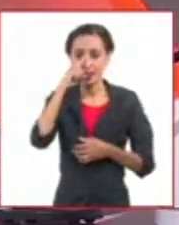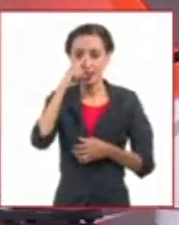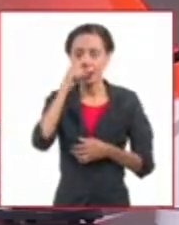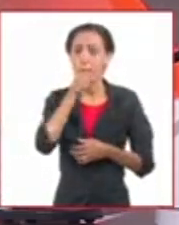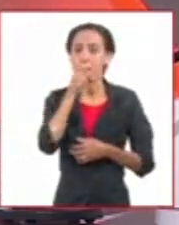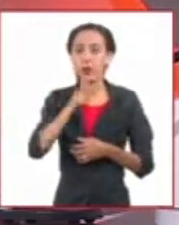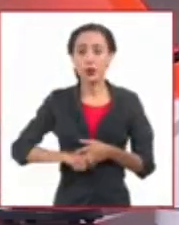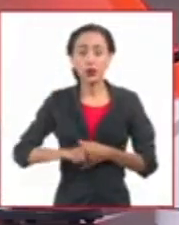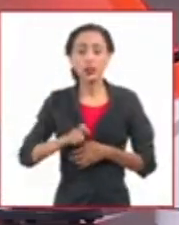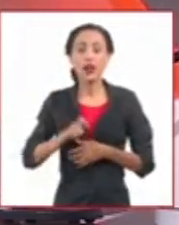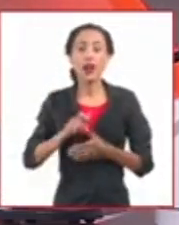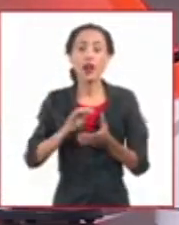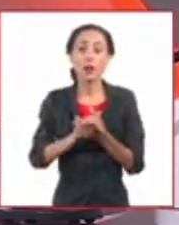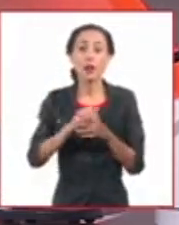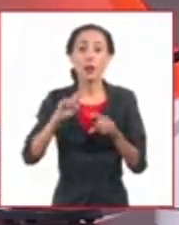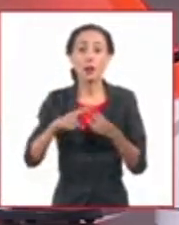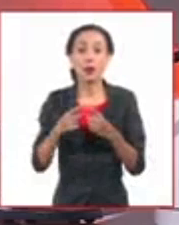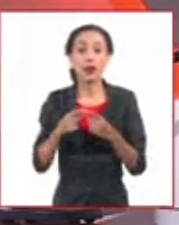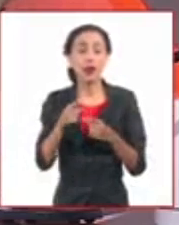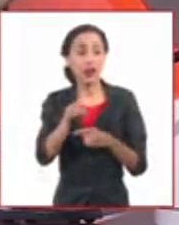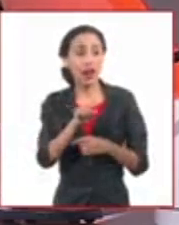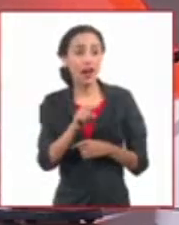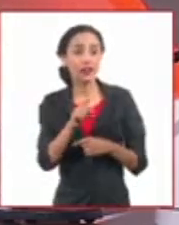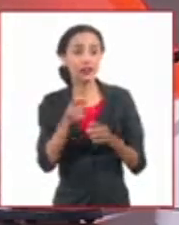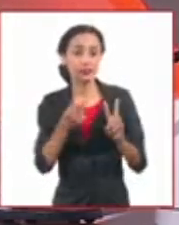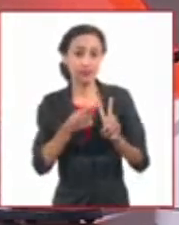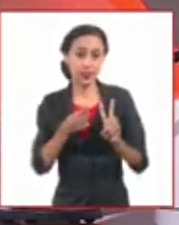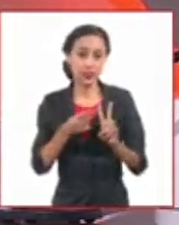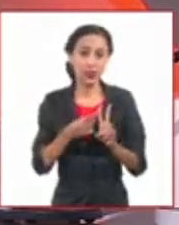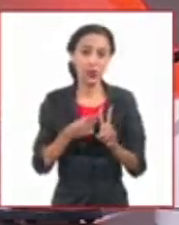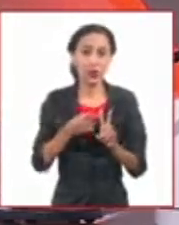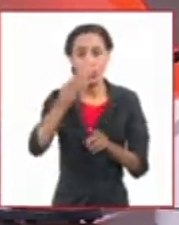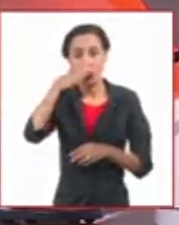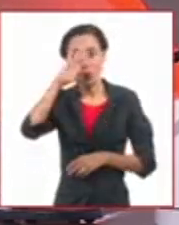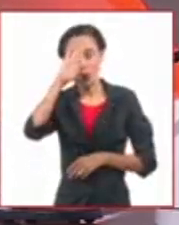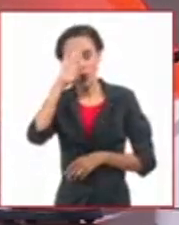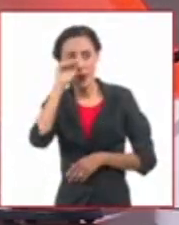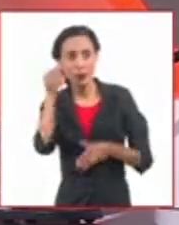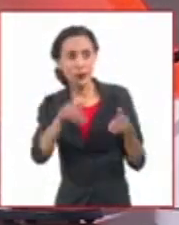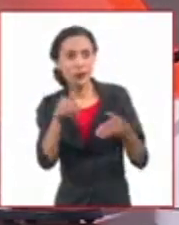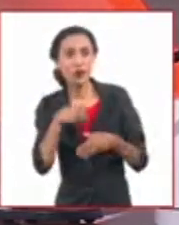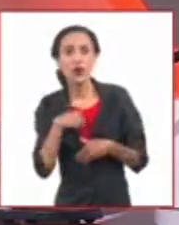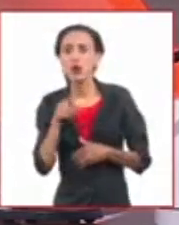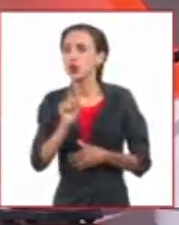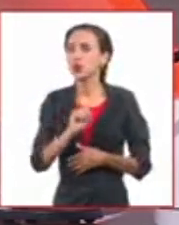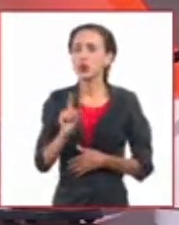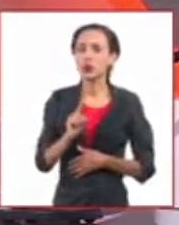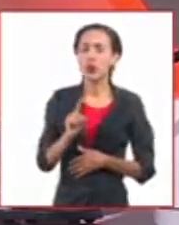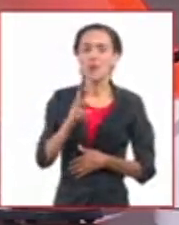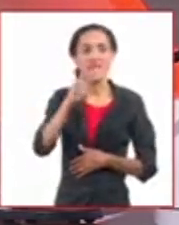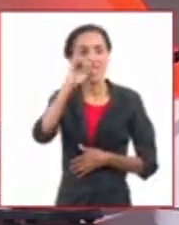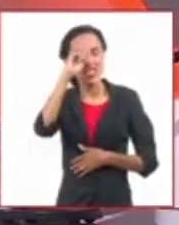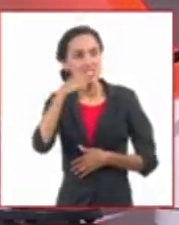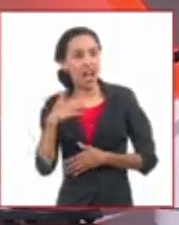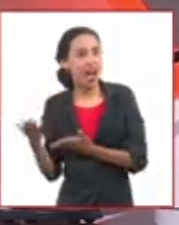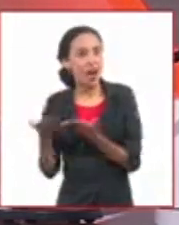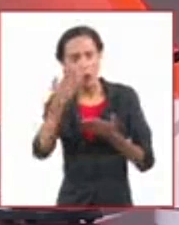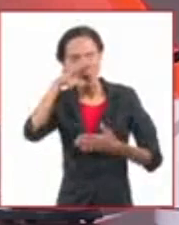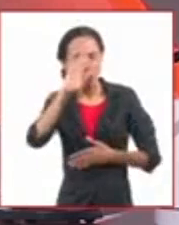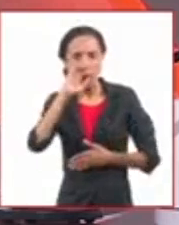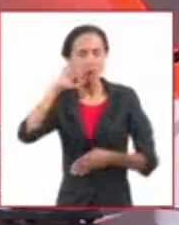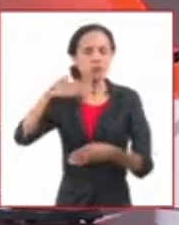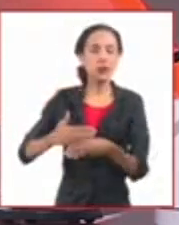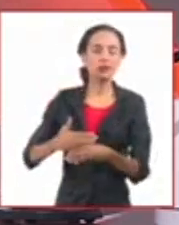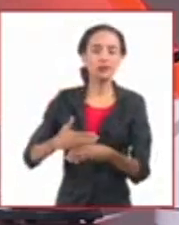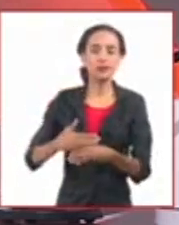participar de este evento no se nos concedió la visa ni se nos invitó a participar pues periodistas